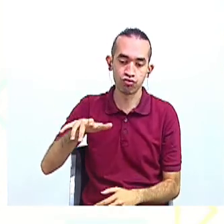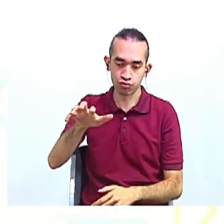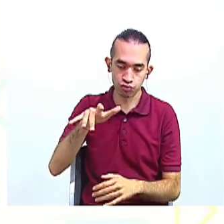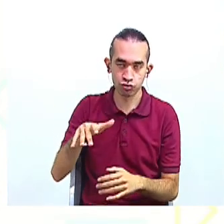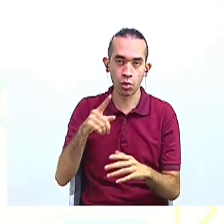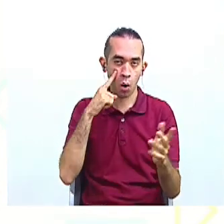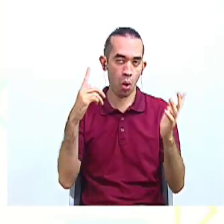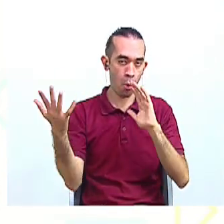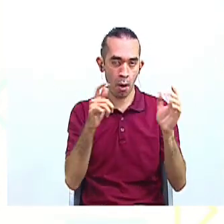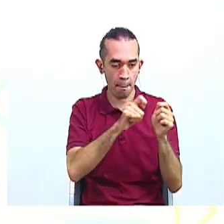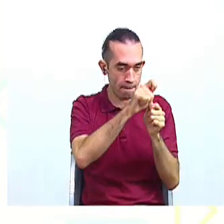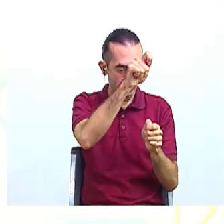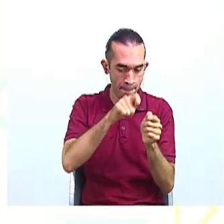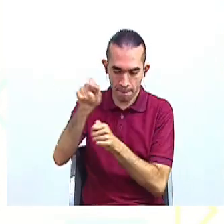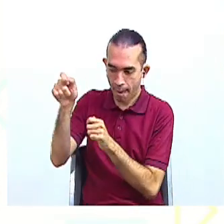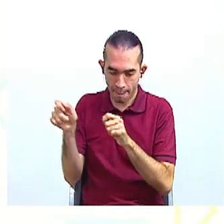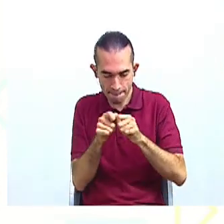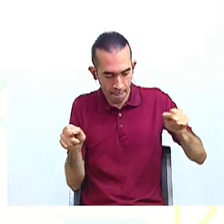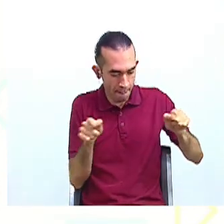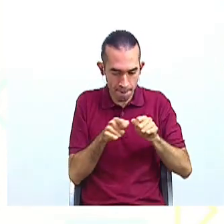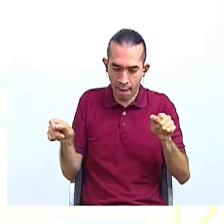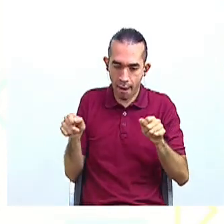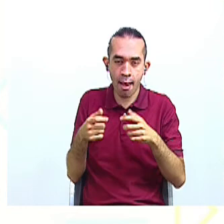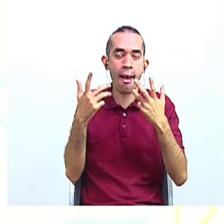las medidas para resolver.